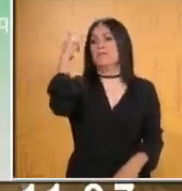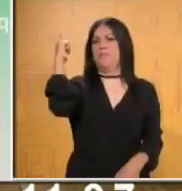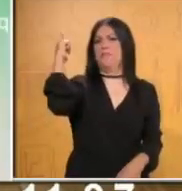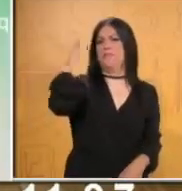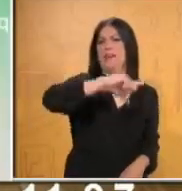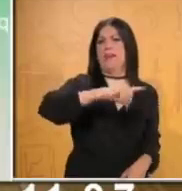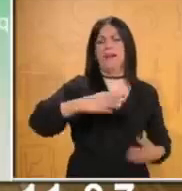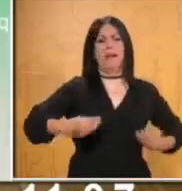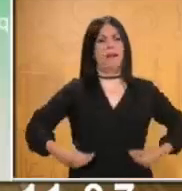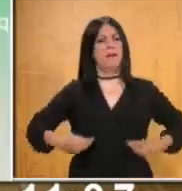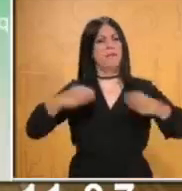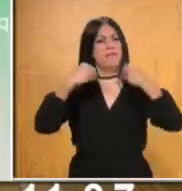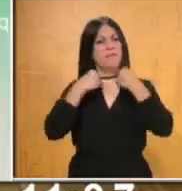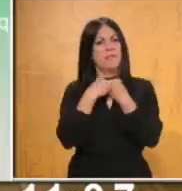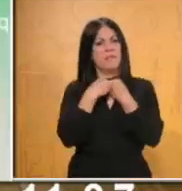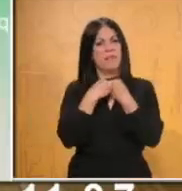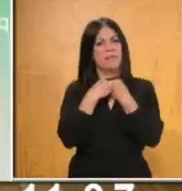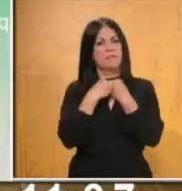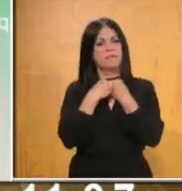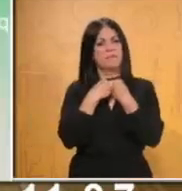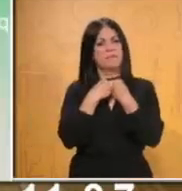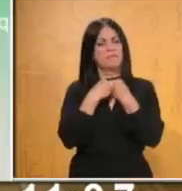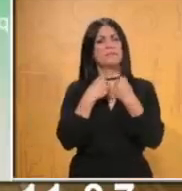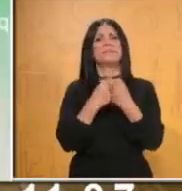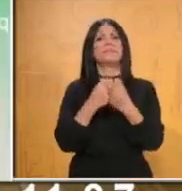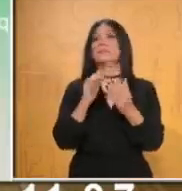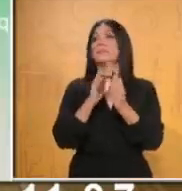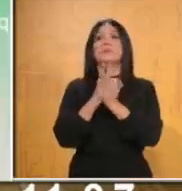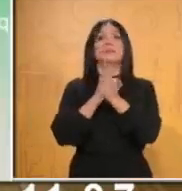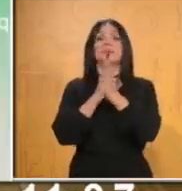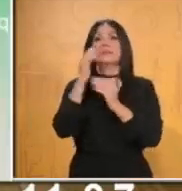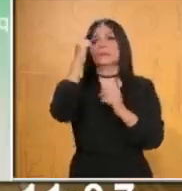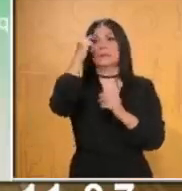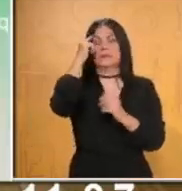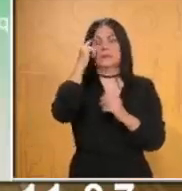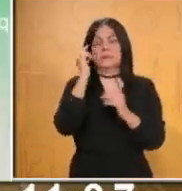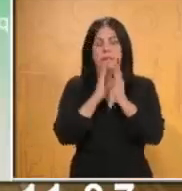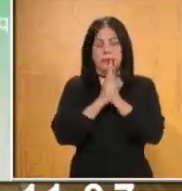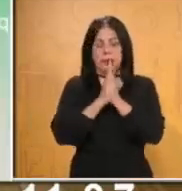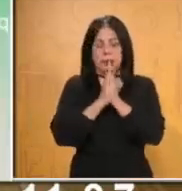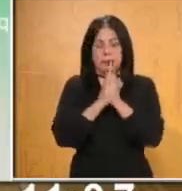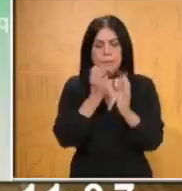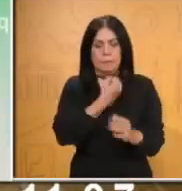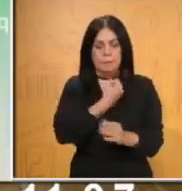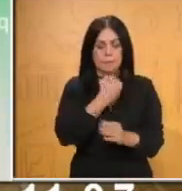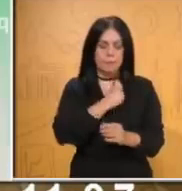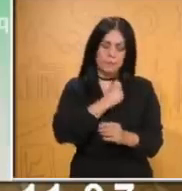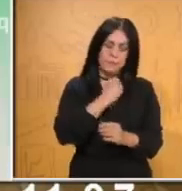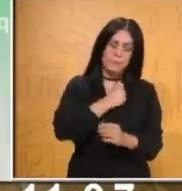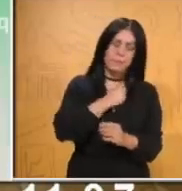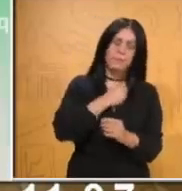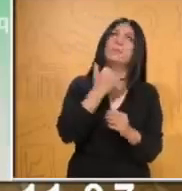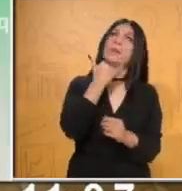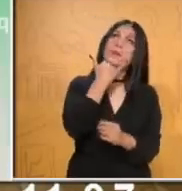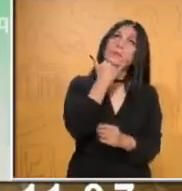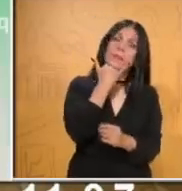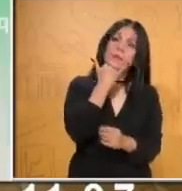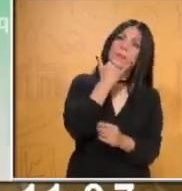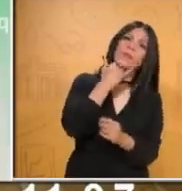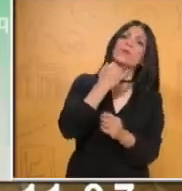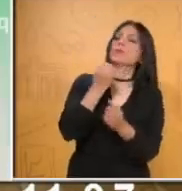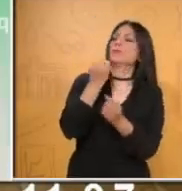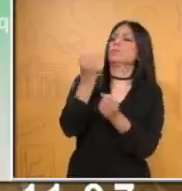pesadilla. Inmediatamente se dispone a expiar sus pecados, haciendo donaciones a los pobres,